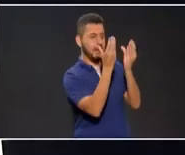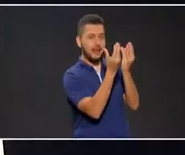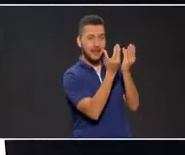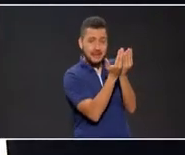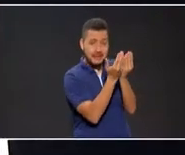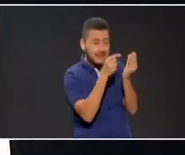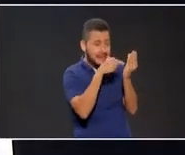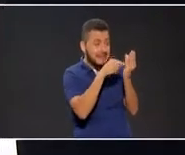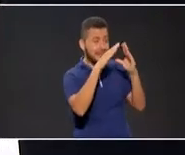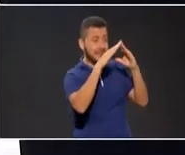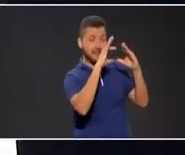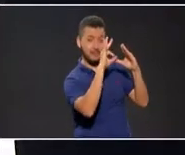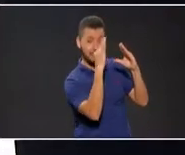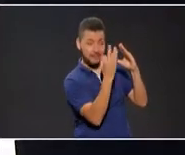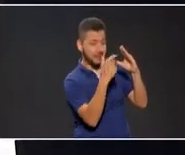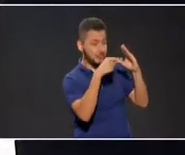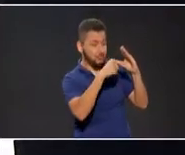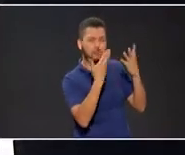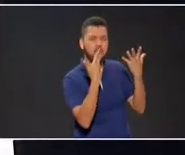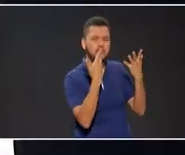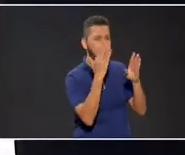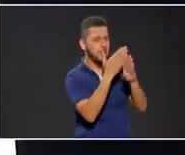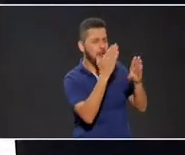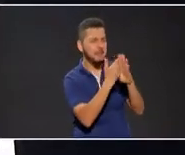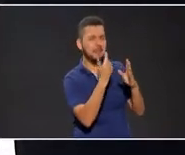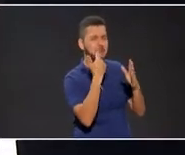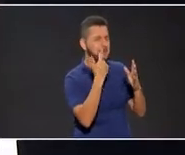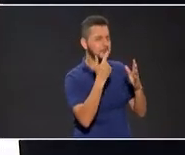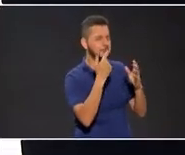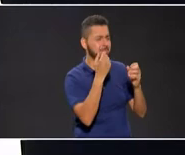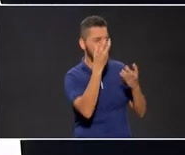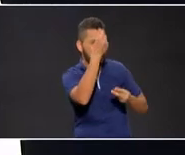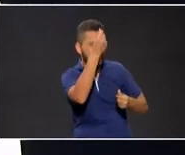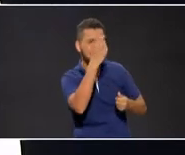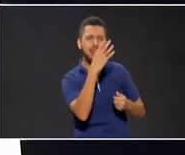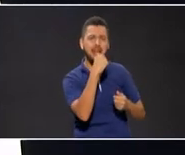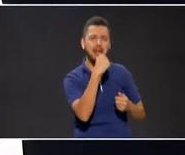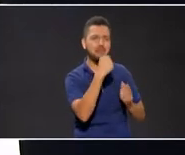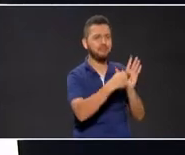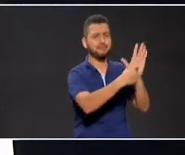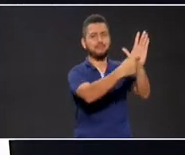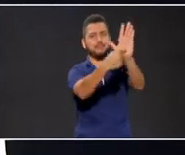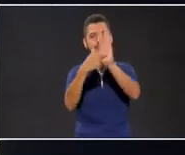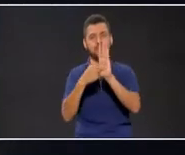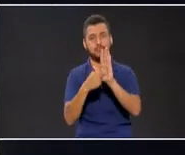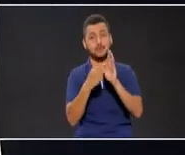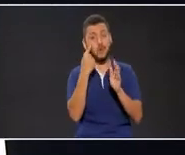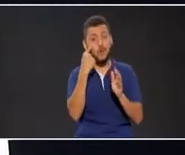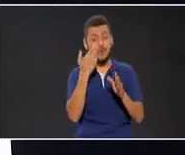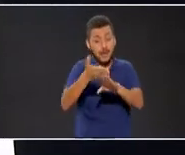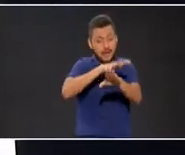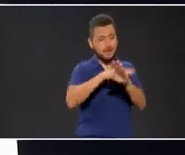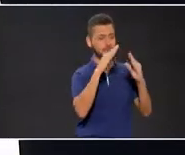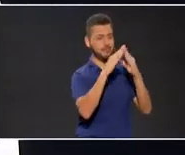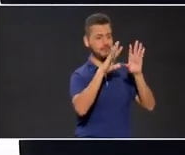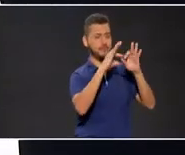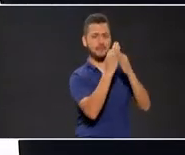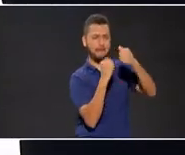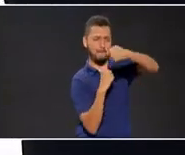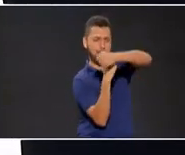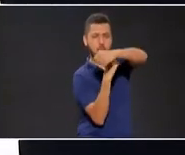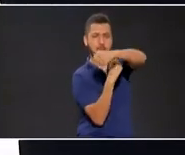hay que buscar la causa de esa violencia que está precisamente en la falta de oportunidades de empleo y educación ya